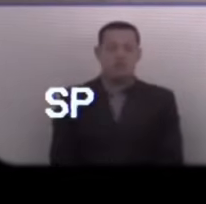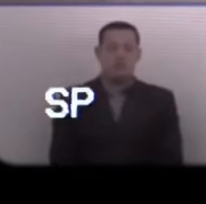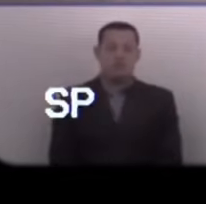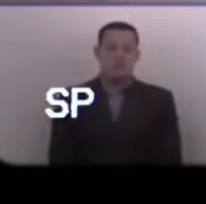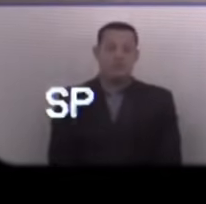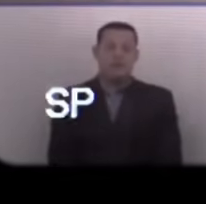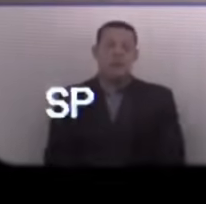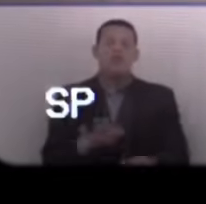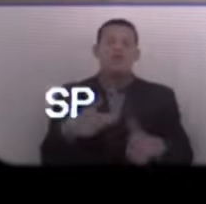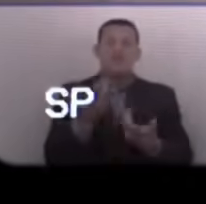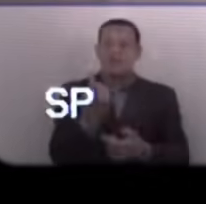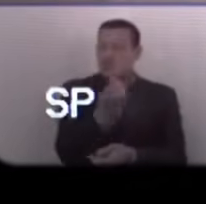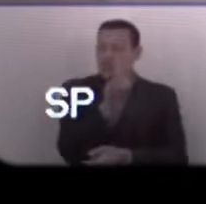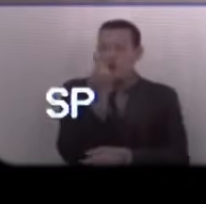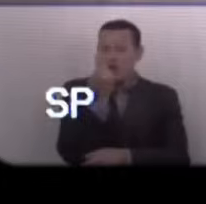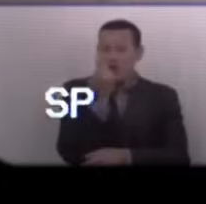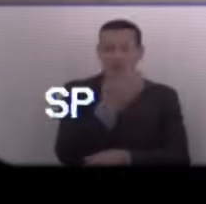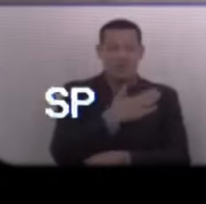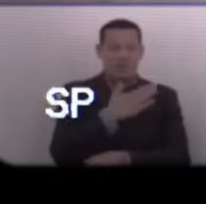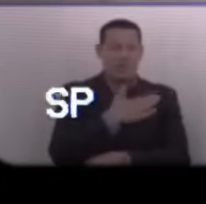Entonces, solo para que tengan